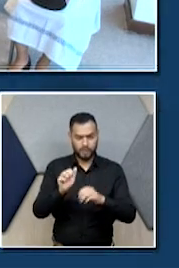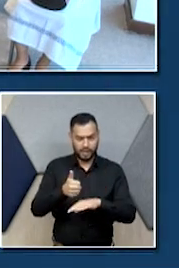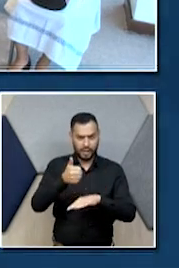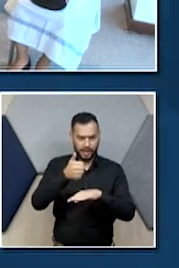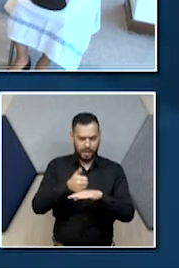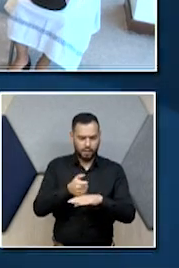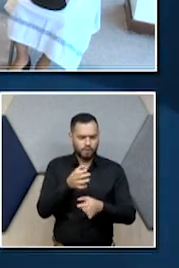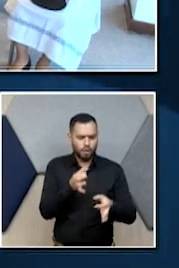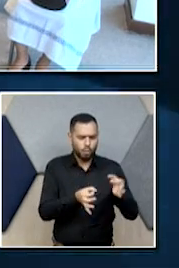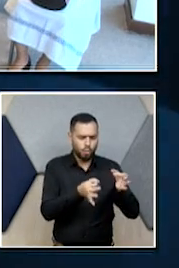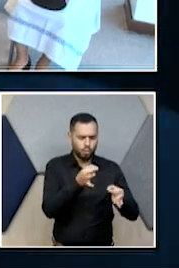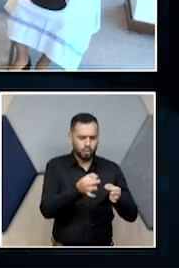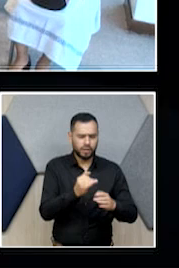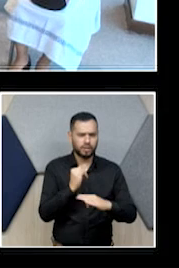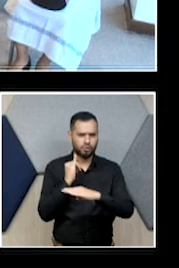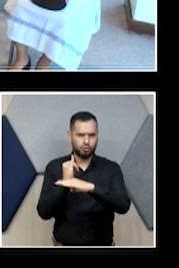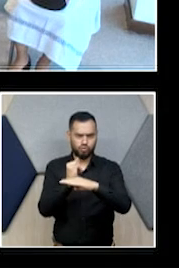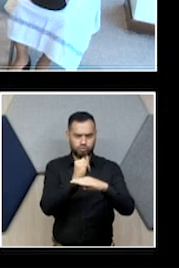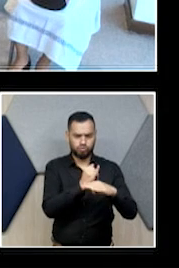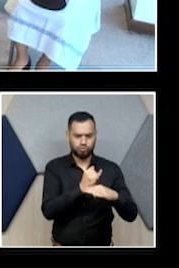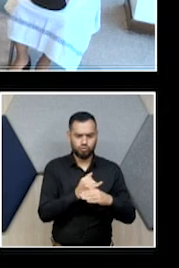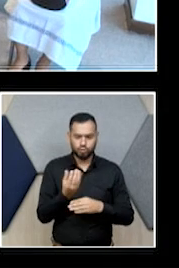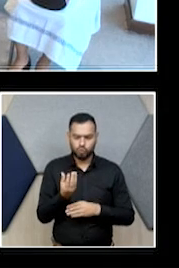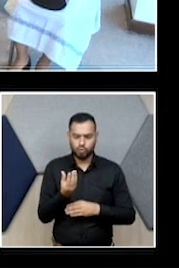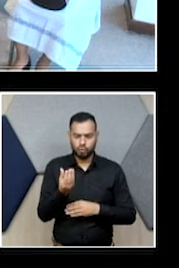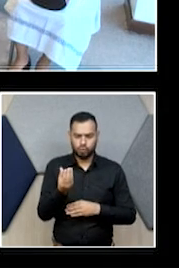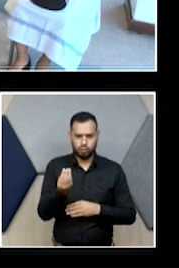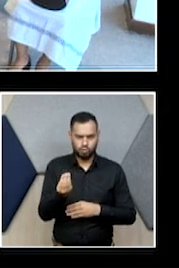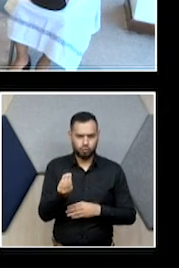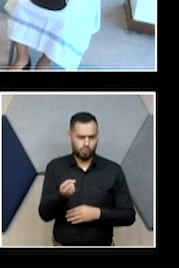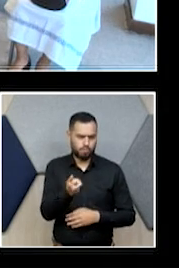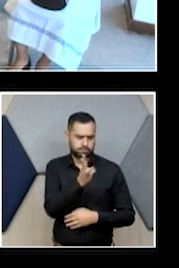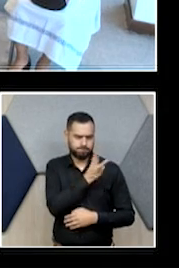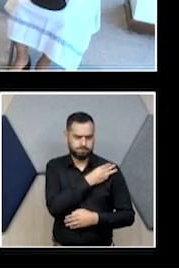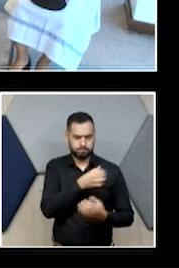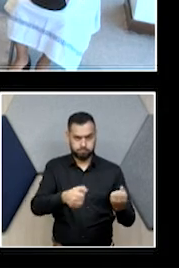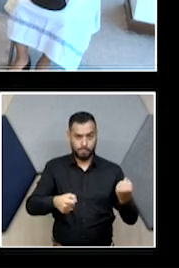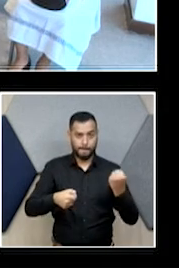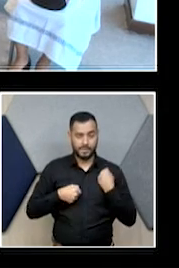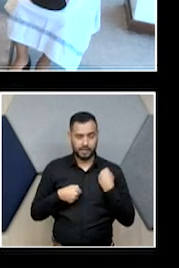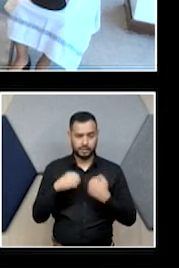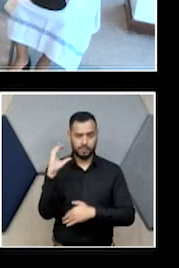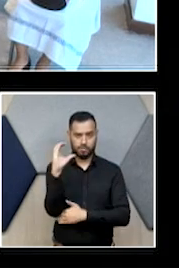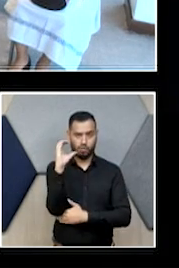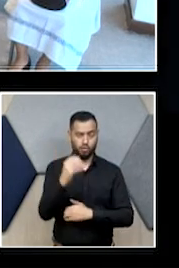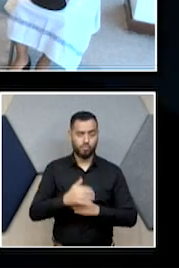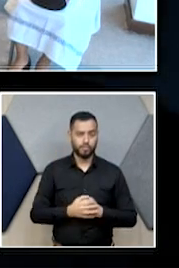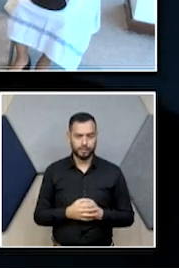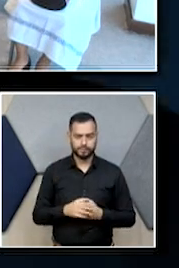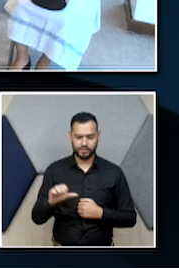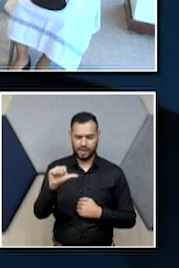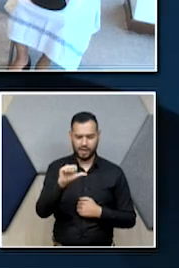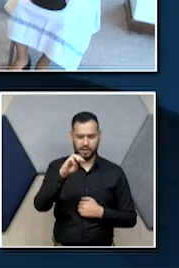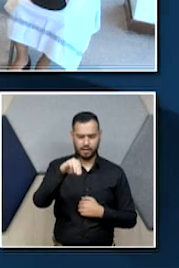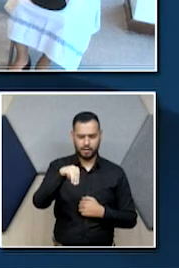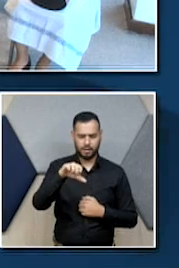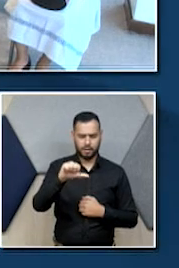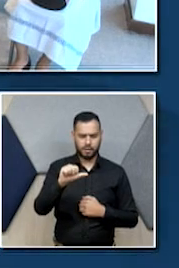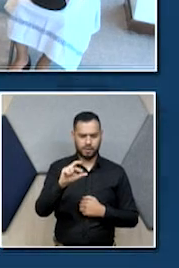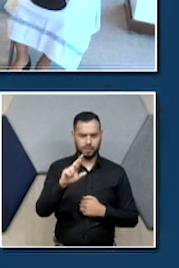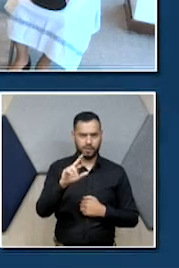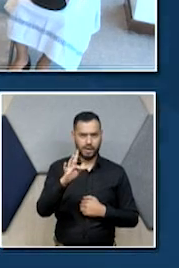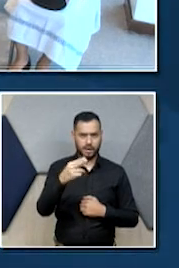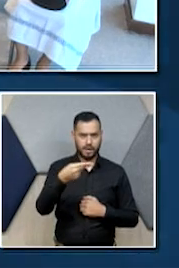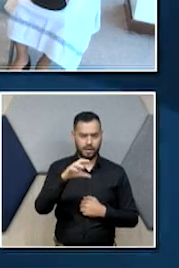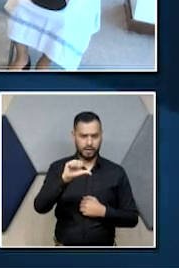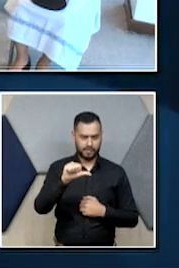Institucional del Comando General de las Fuerzas Militares, señora Marta Lucía Zamora Ávila, directora de